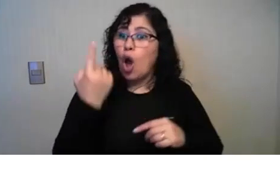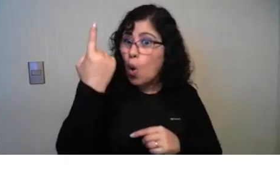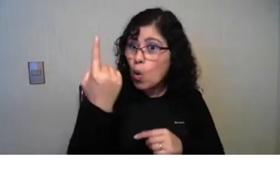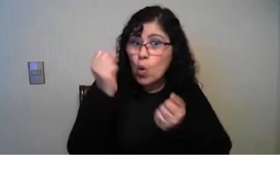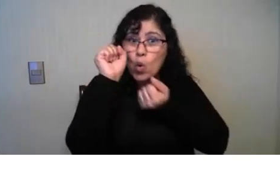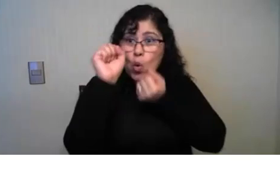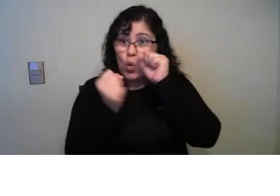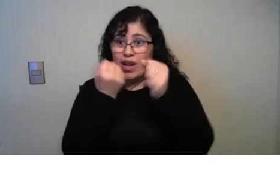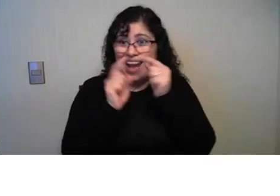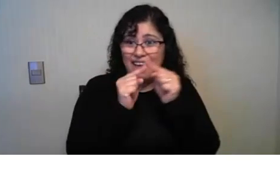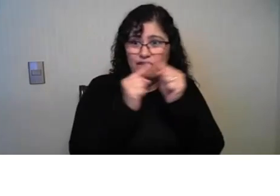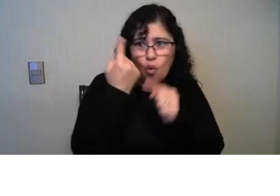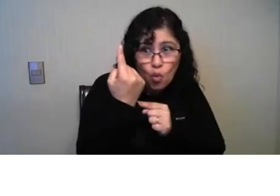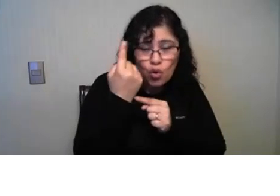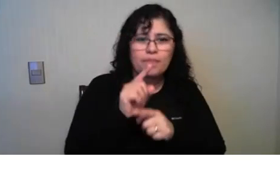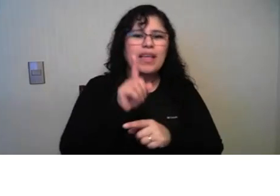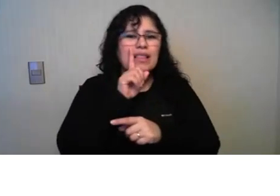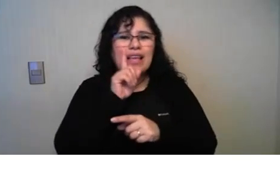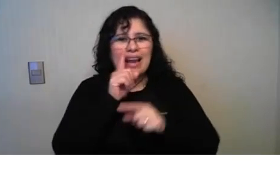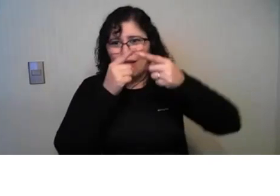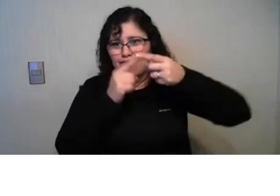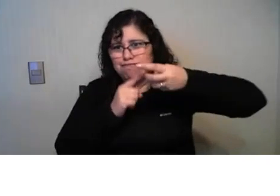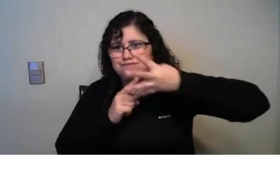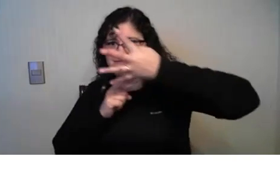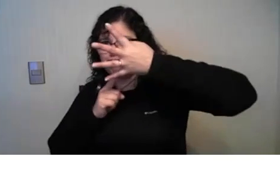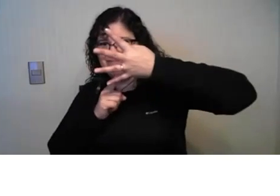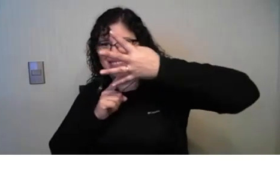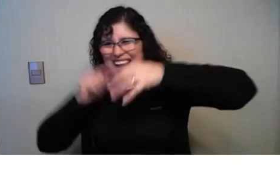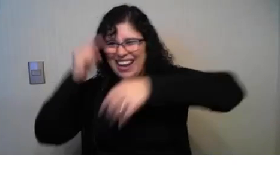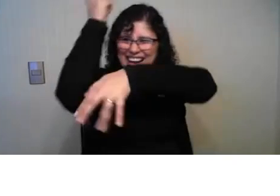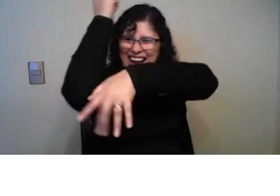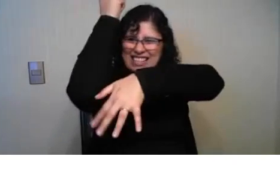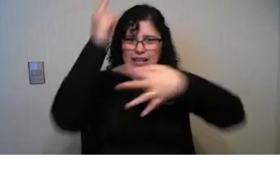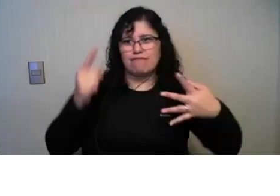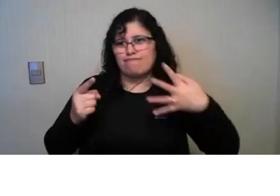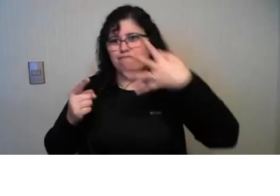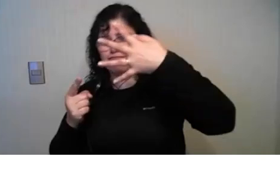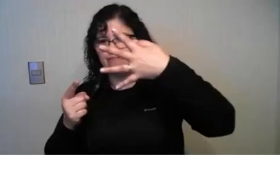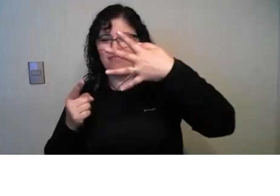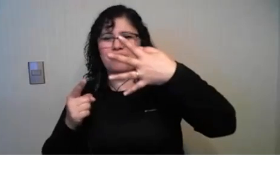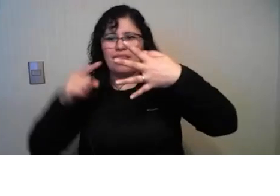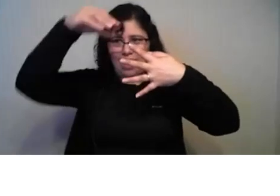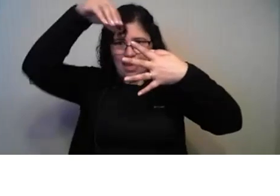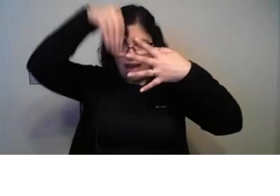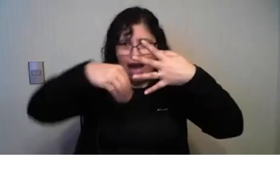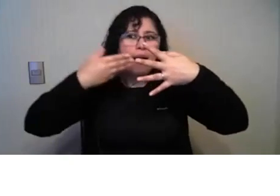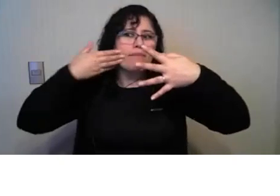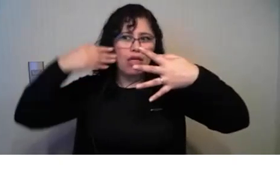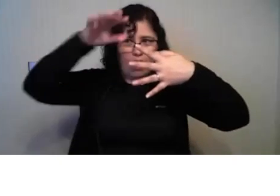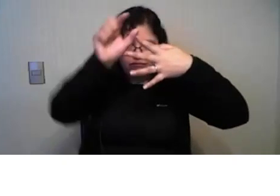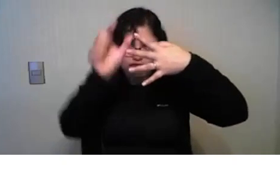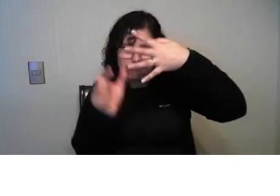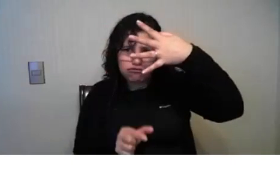fijan, tiene varias raíces que le dan origen, ¿ya? Varias raíces que le dan origen, tanto en la